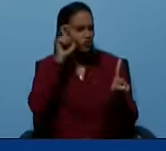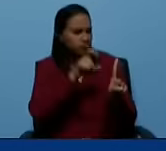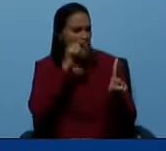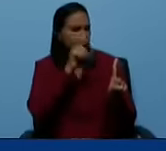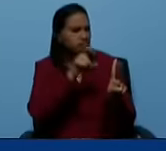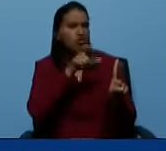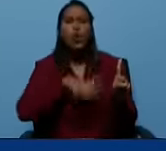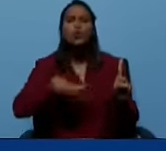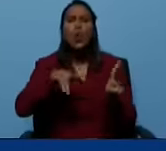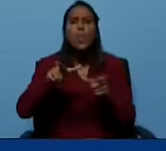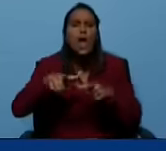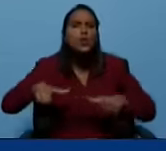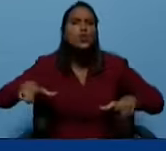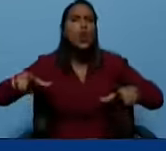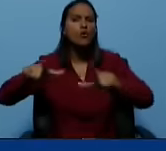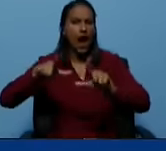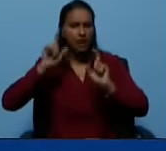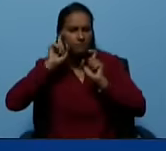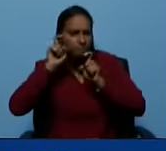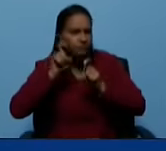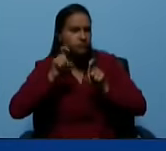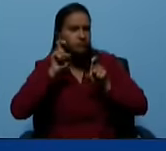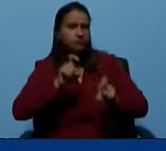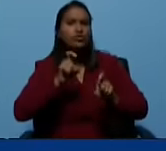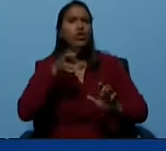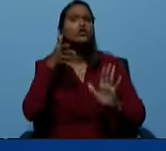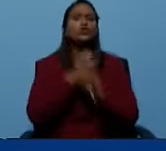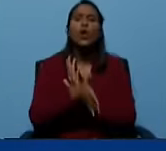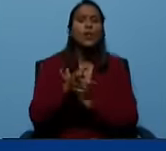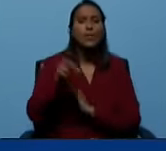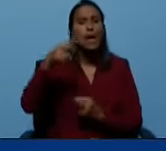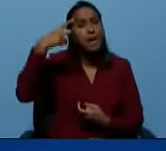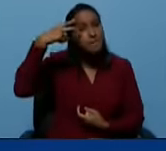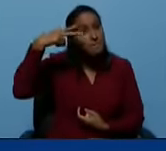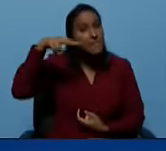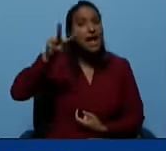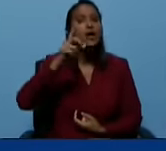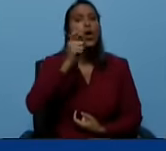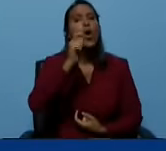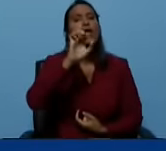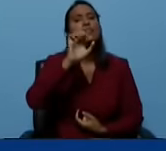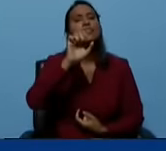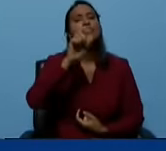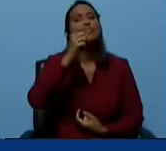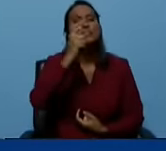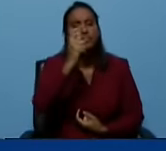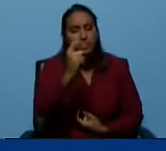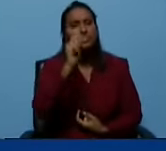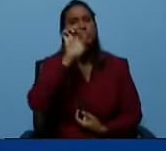entrenamiento para este tipo de actividades en Texas, Colombia, Perú y